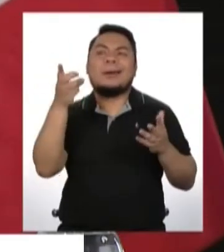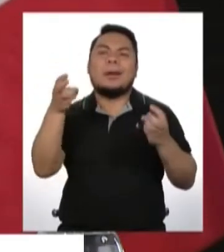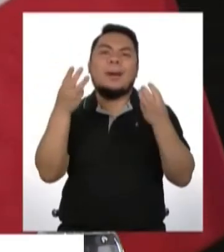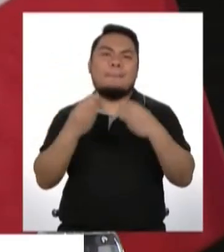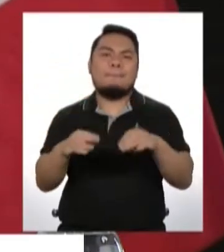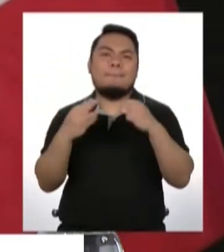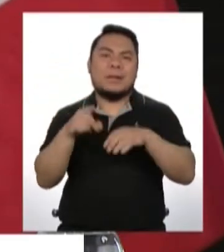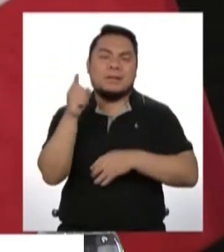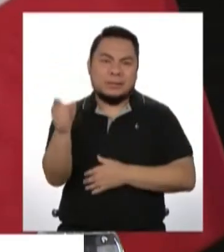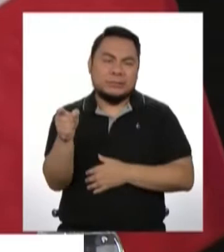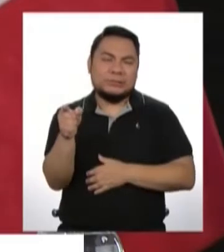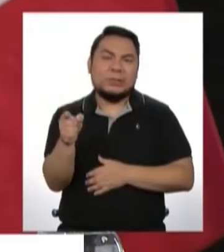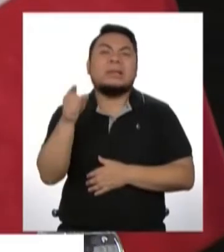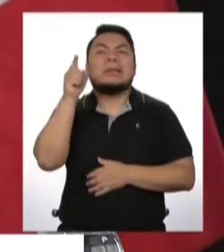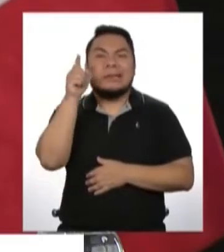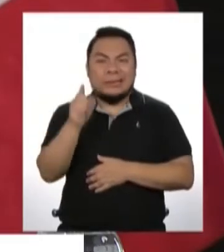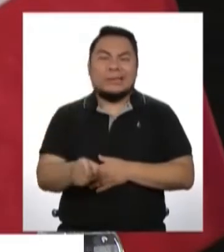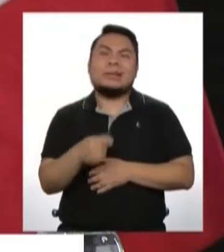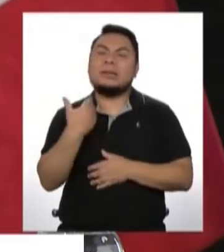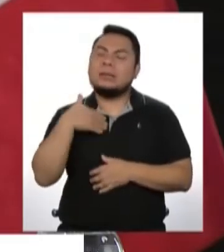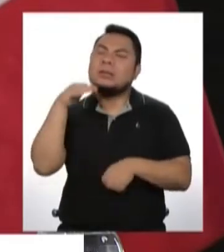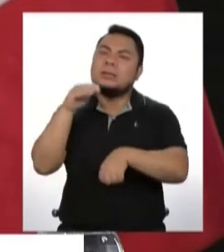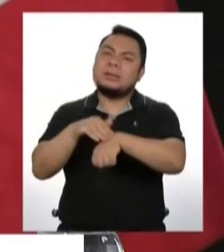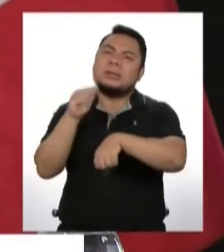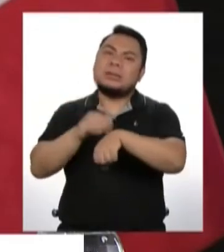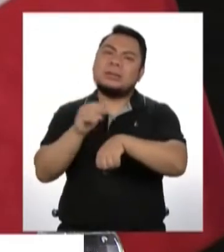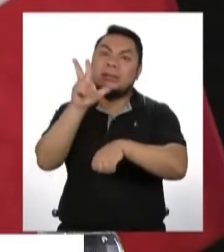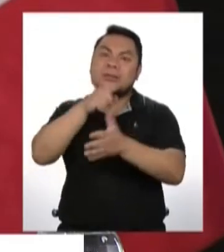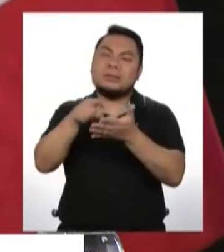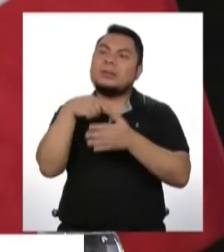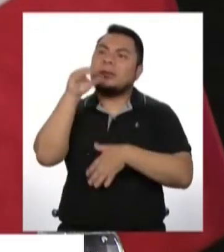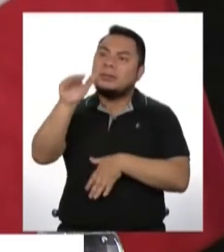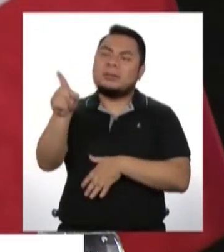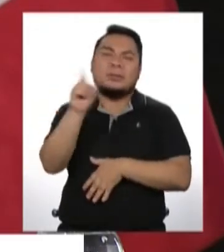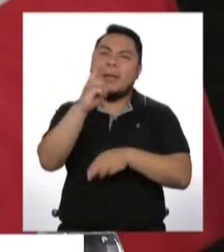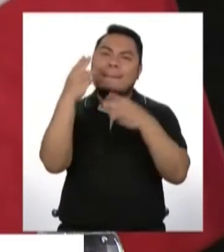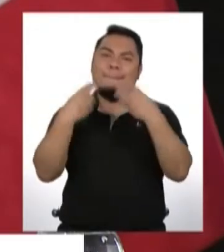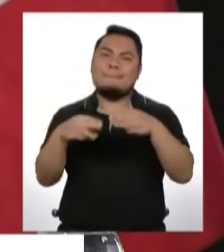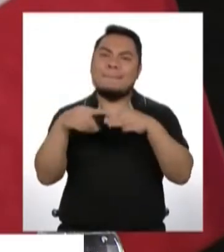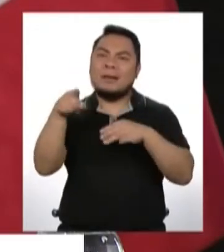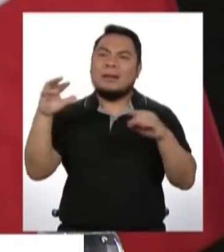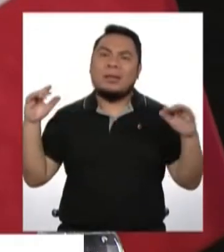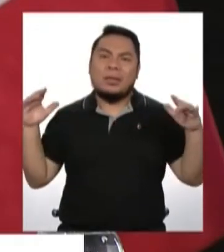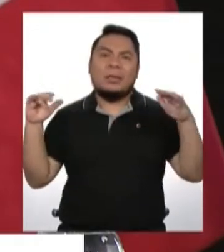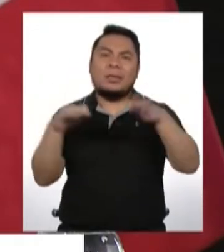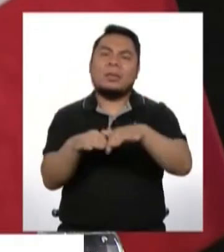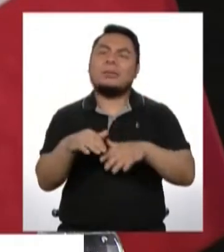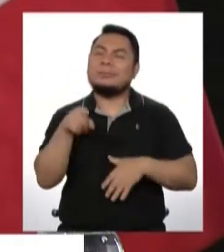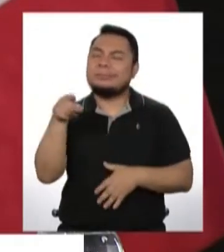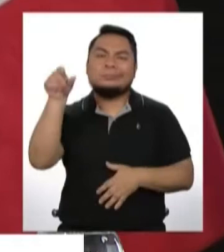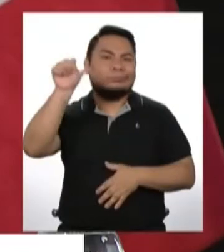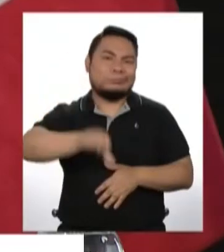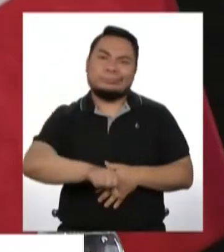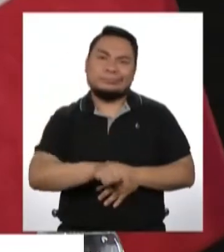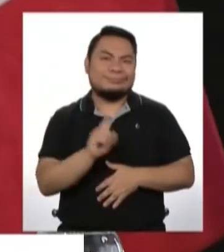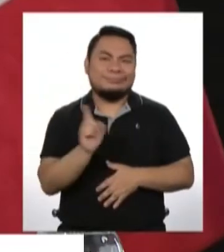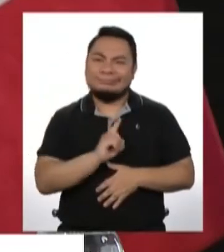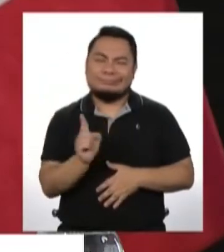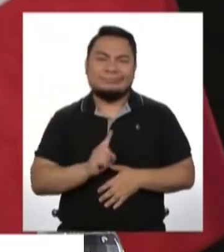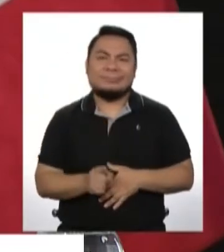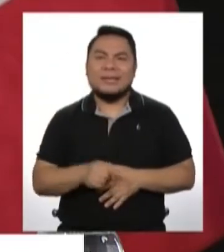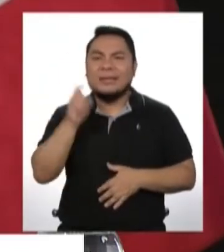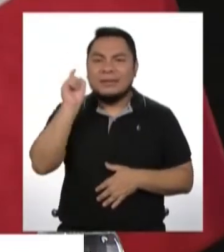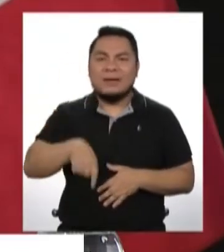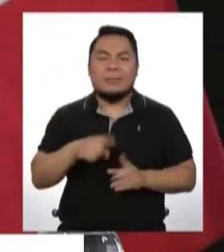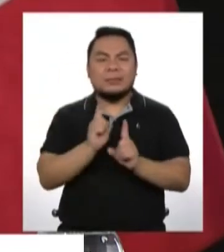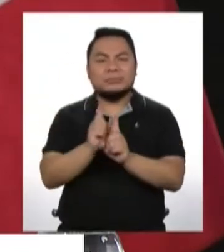ha ido contra lo que estamos demandando hace más de tres semanas, que la forma de combatir esta enfermedad es con el